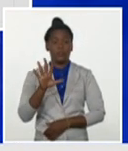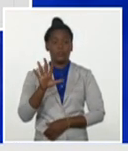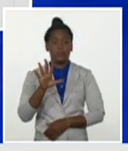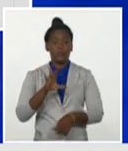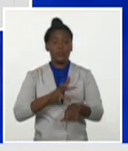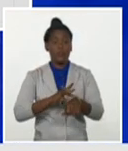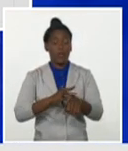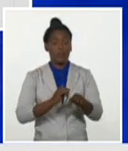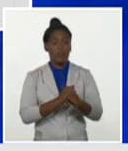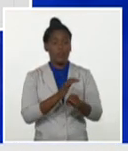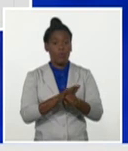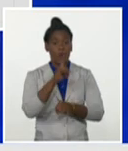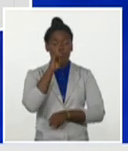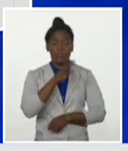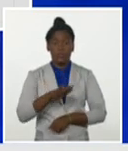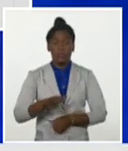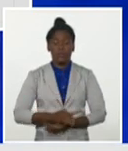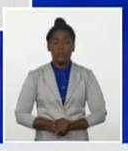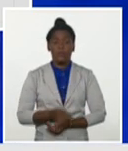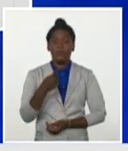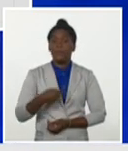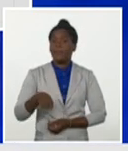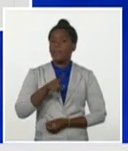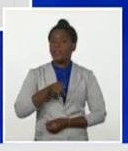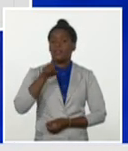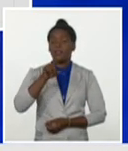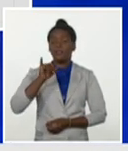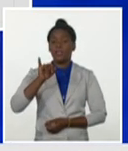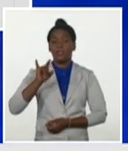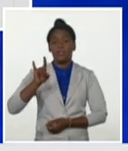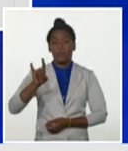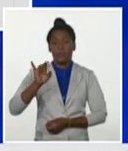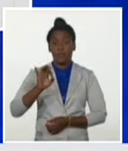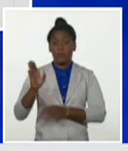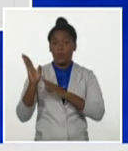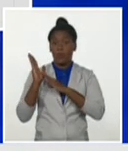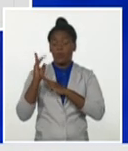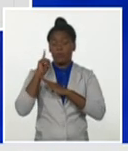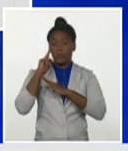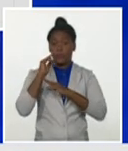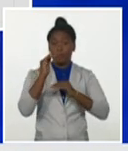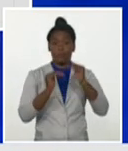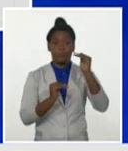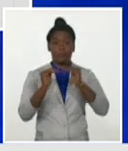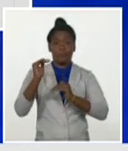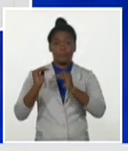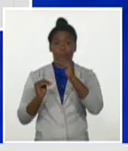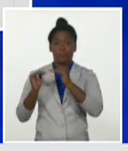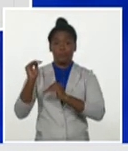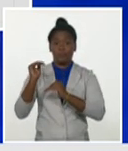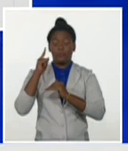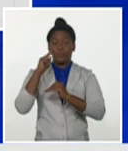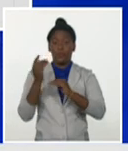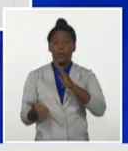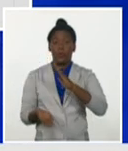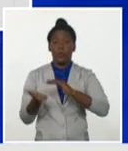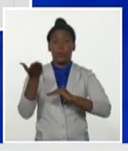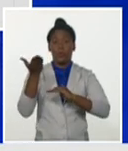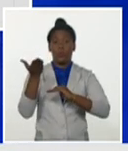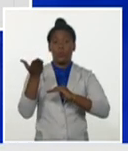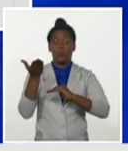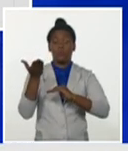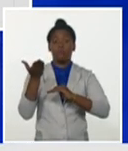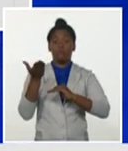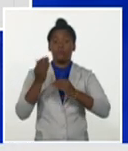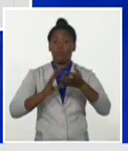ayer, 169, como se puede ver en el gráfico, supera la media del